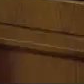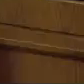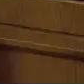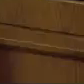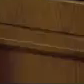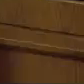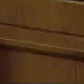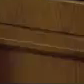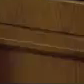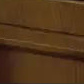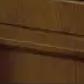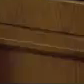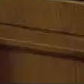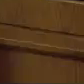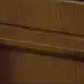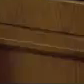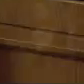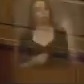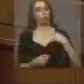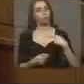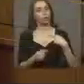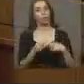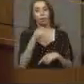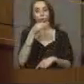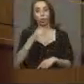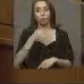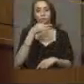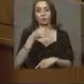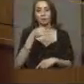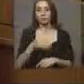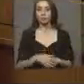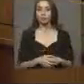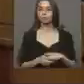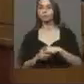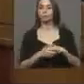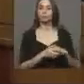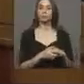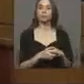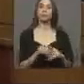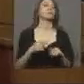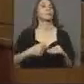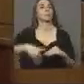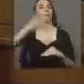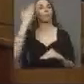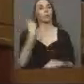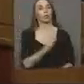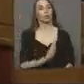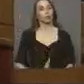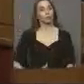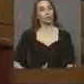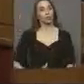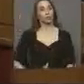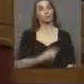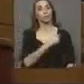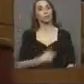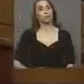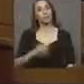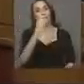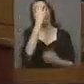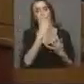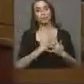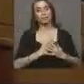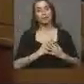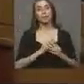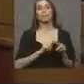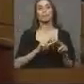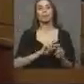que no me veo la obligación de hacer un par de comentarios. La vez pasada, en el gobierno de la presidenta Bachelet, cuando se tramitó la reforma